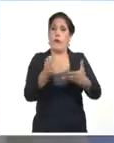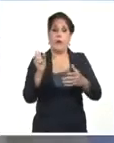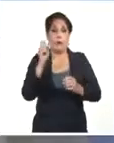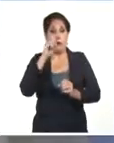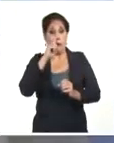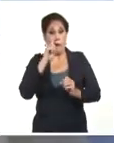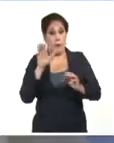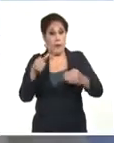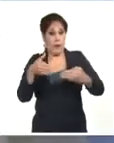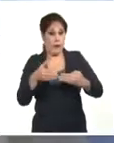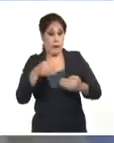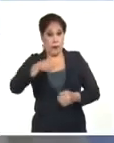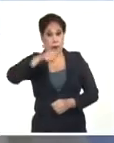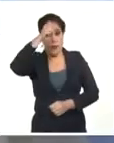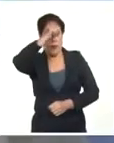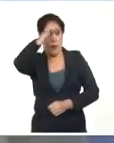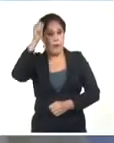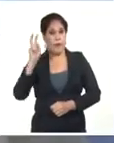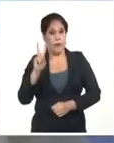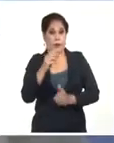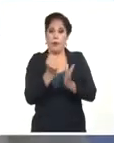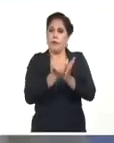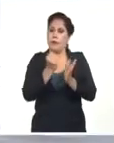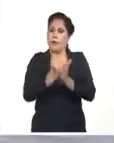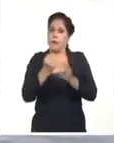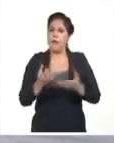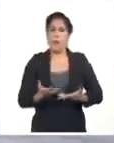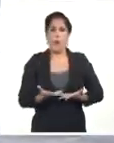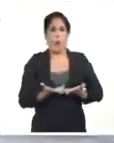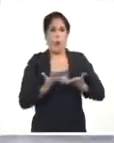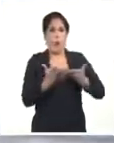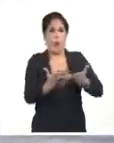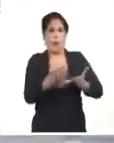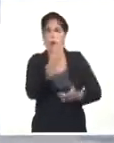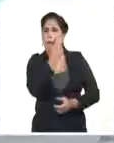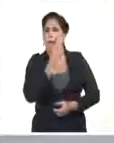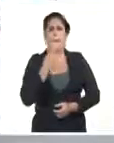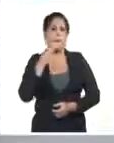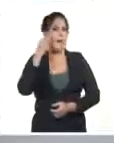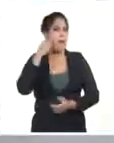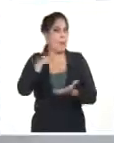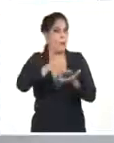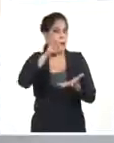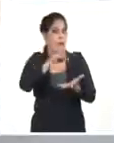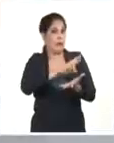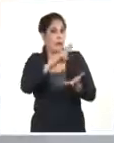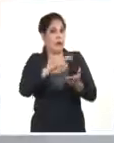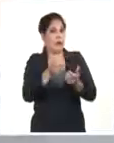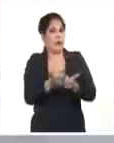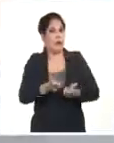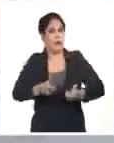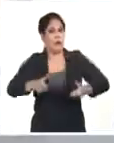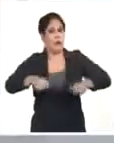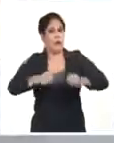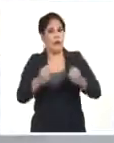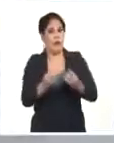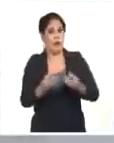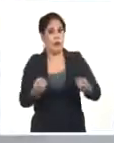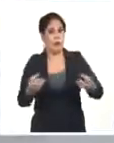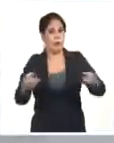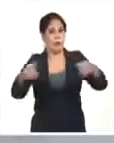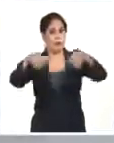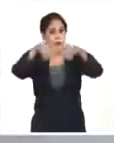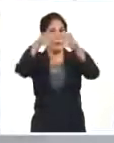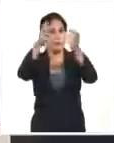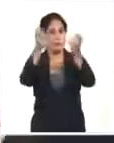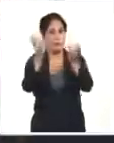oficial a Cuba este domingo, también rindió homenaje a José Martí con la colocación de una ofrenda floral en la base